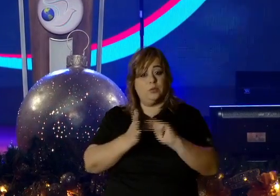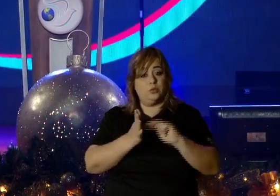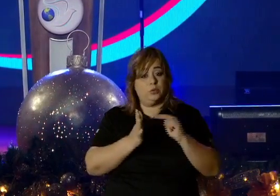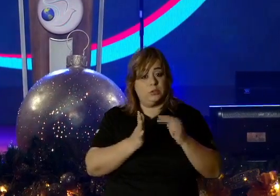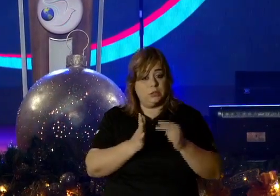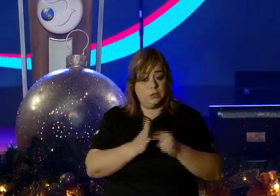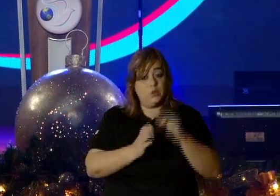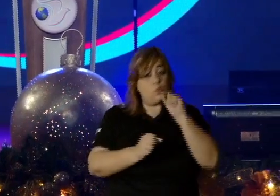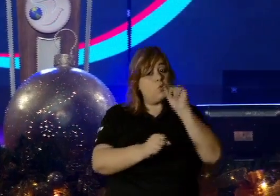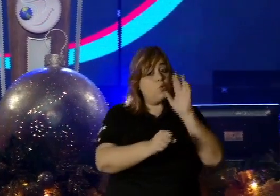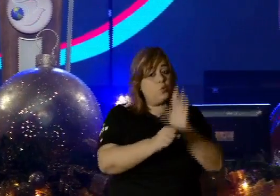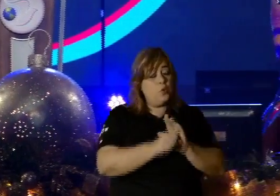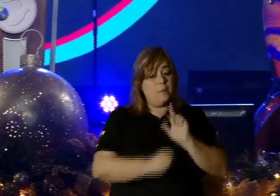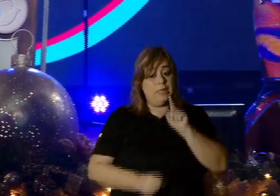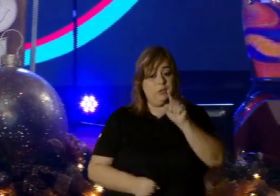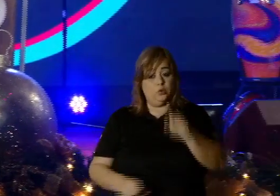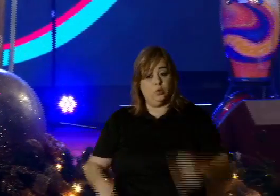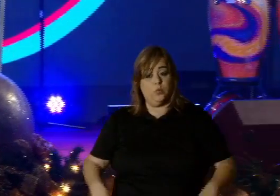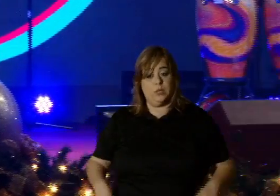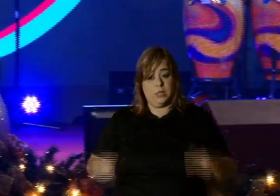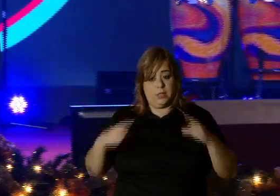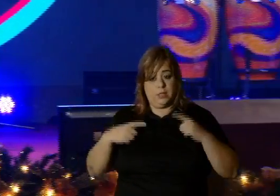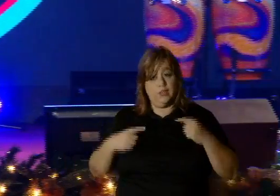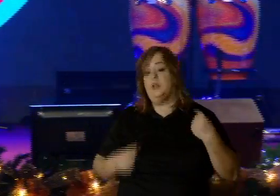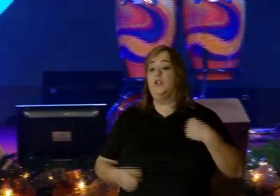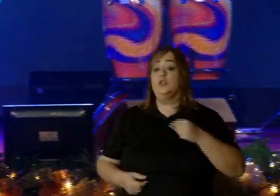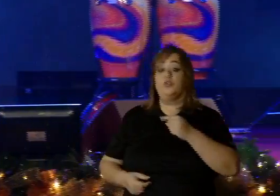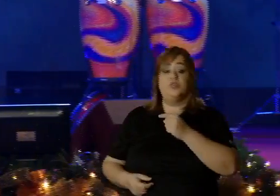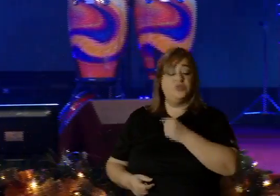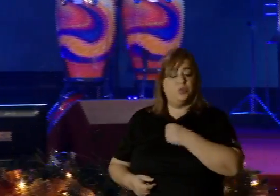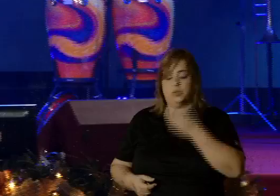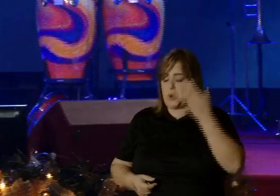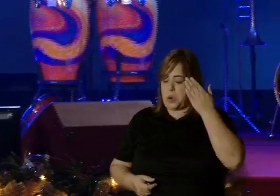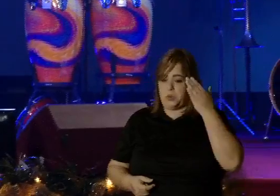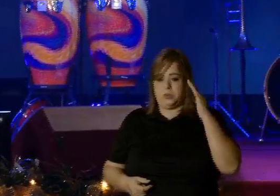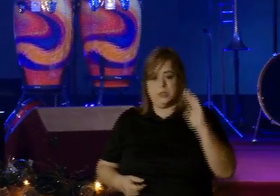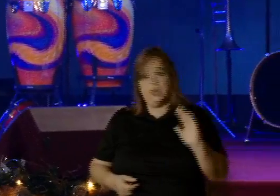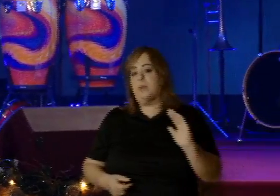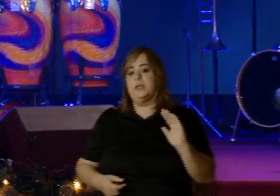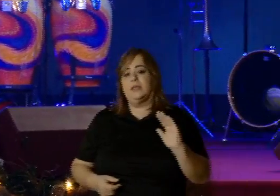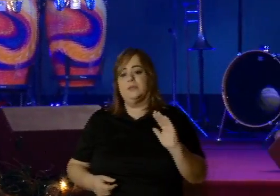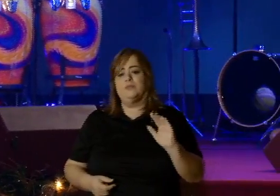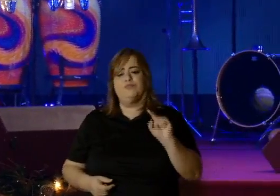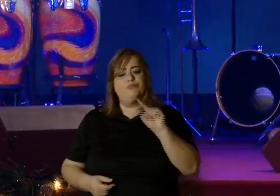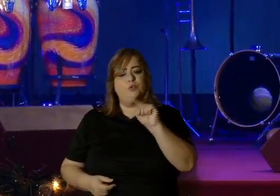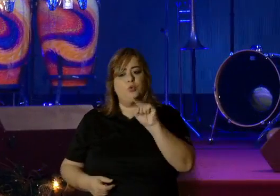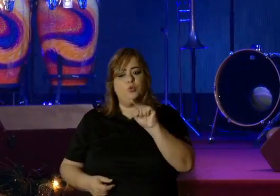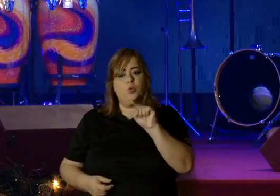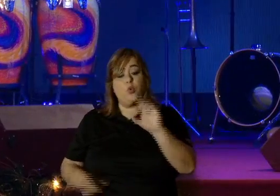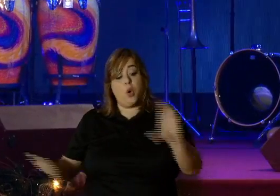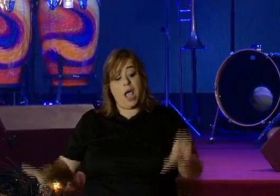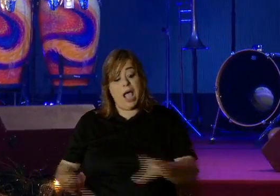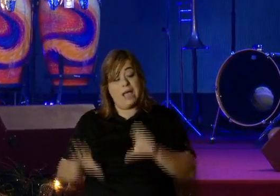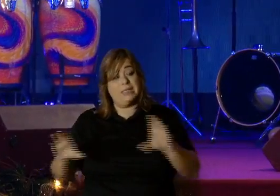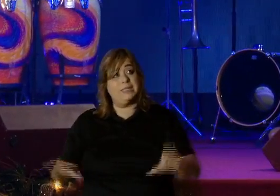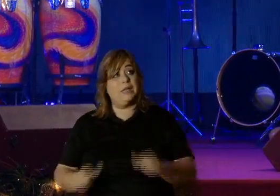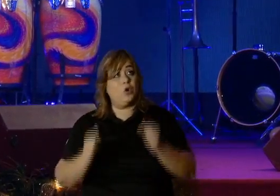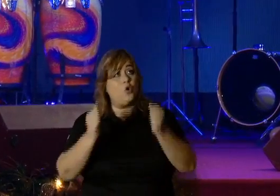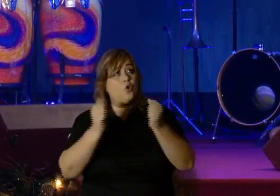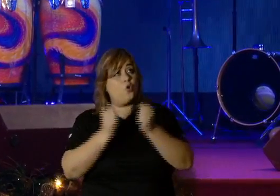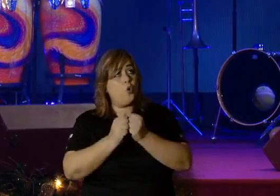Dios se cumple en tu vida. Nosotros no podemos decirle a Dios, no lo hagas, haz conmigo como tú has dicho, que